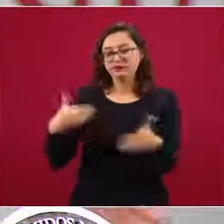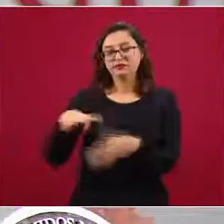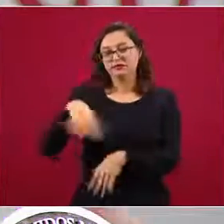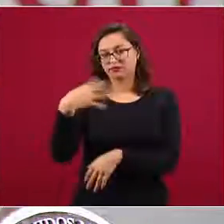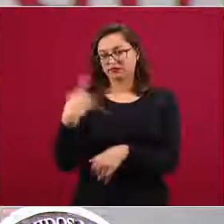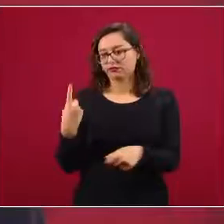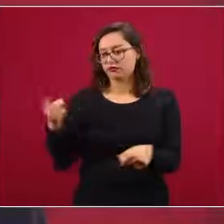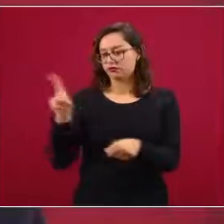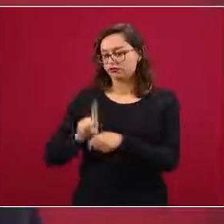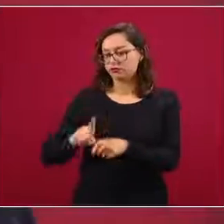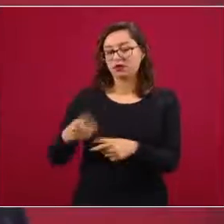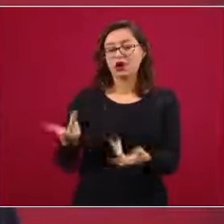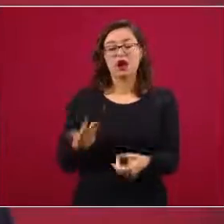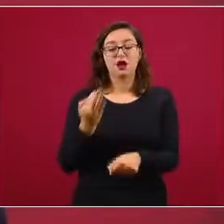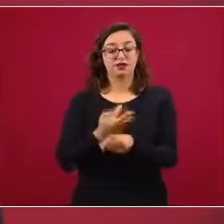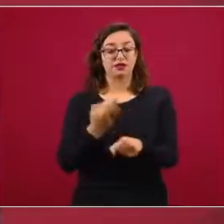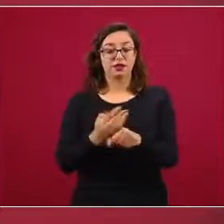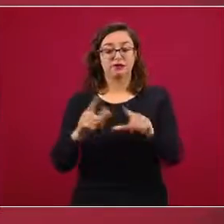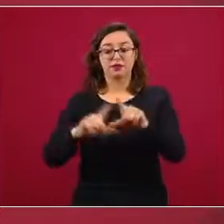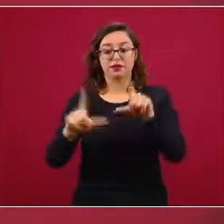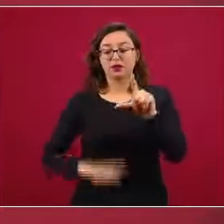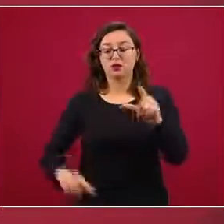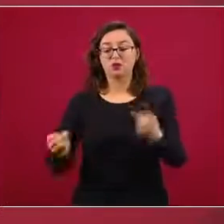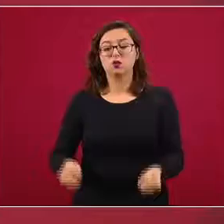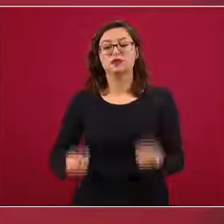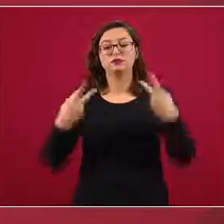de la epidemia en este momento en México es de